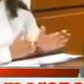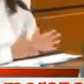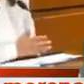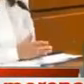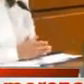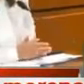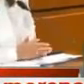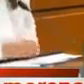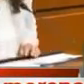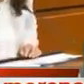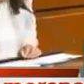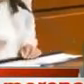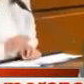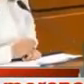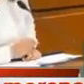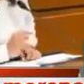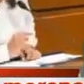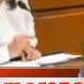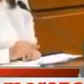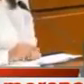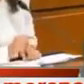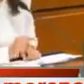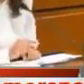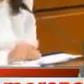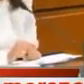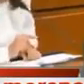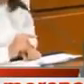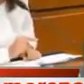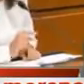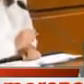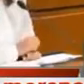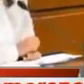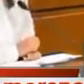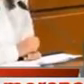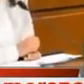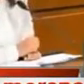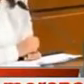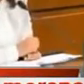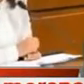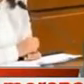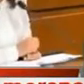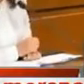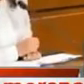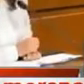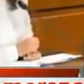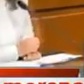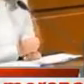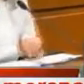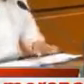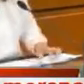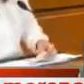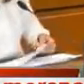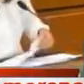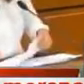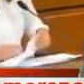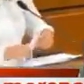se necesitan, pero sí hay 30 mil millones de dólares para importar gasolinas.